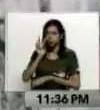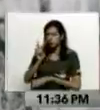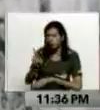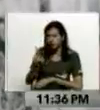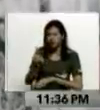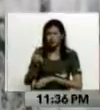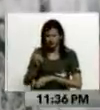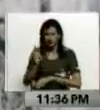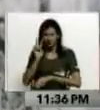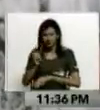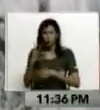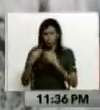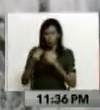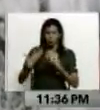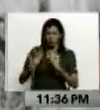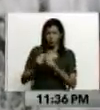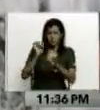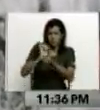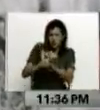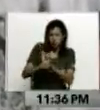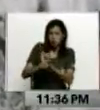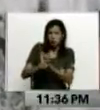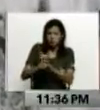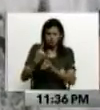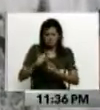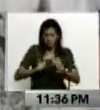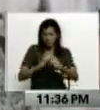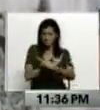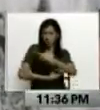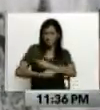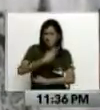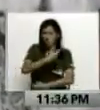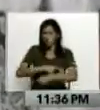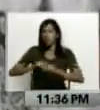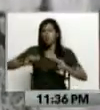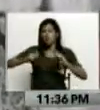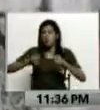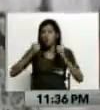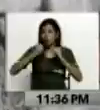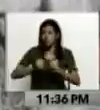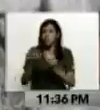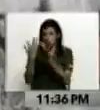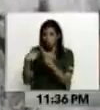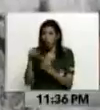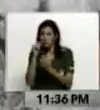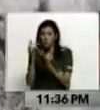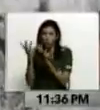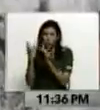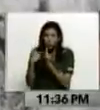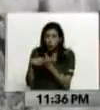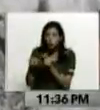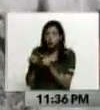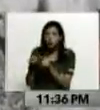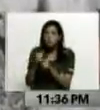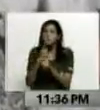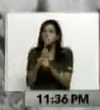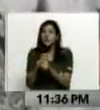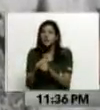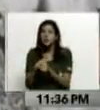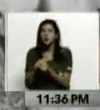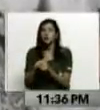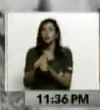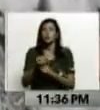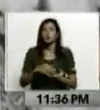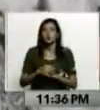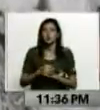celda le vi marcas de torturas en muchas partes del cuerpo me dijo que le habían torturado salvajemente añadió la señora que en nombre de los